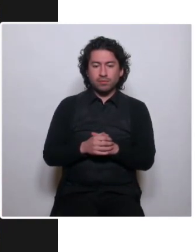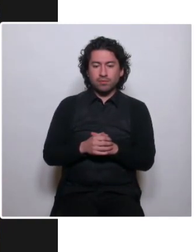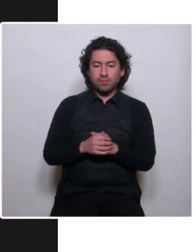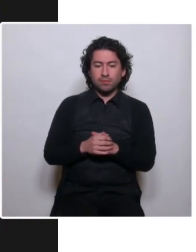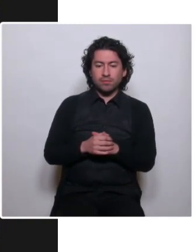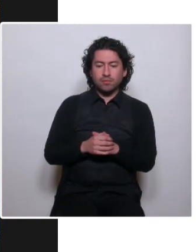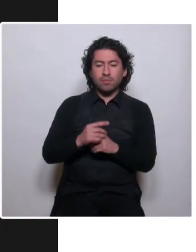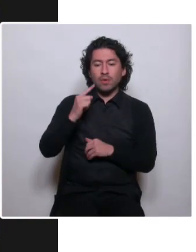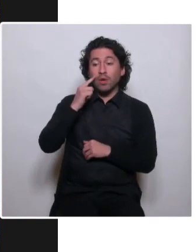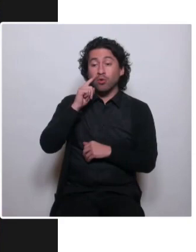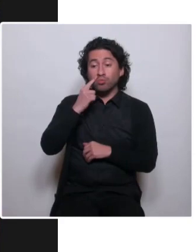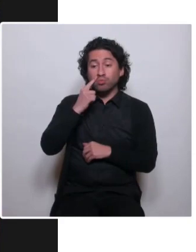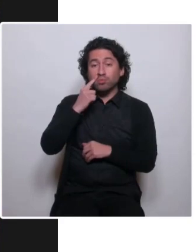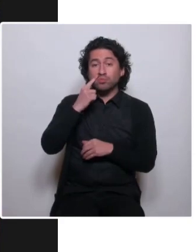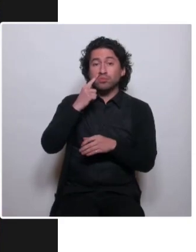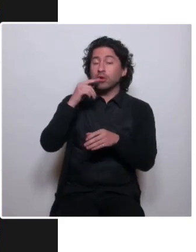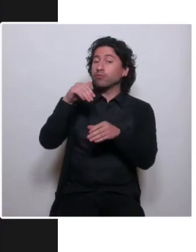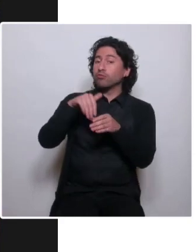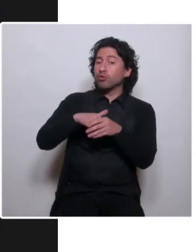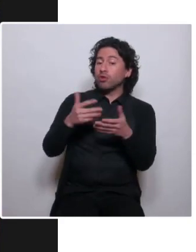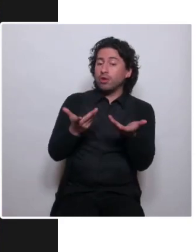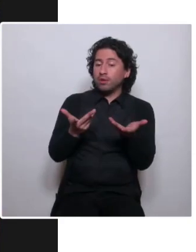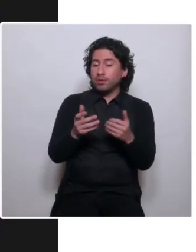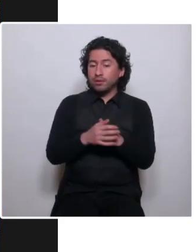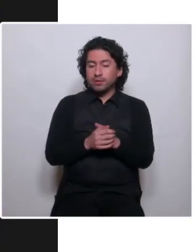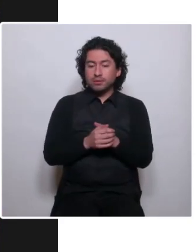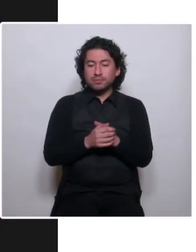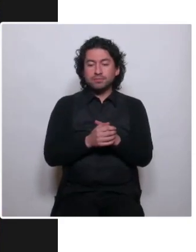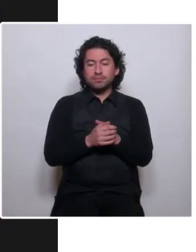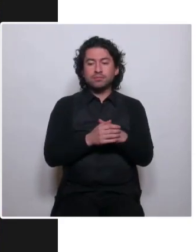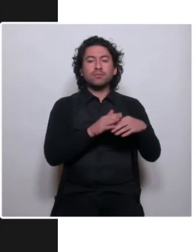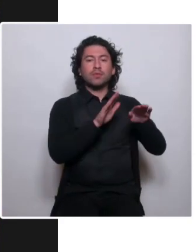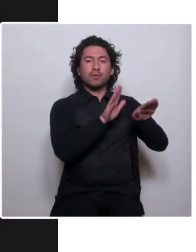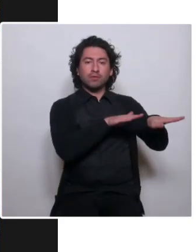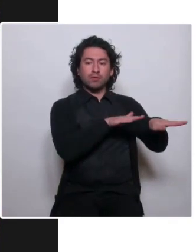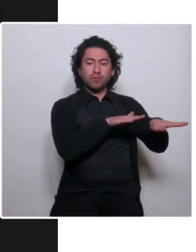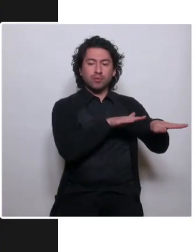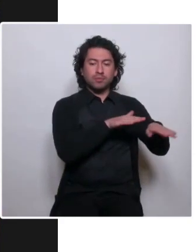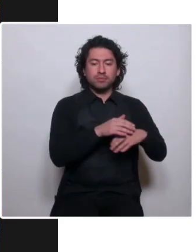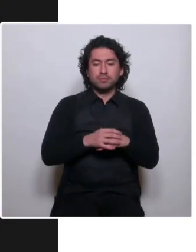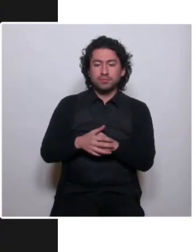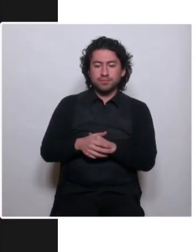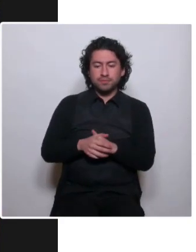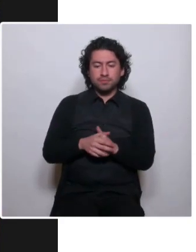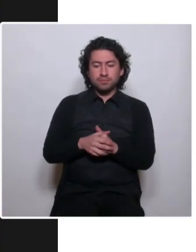Loreto Vidal, ¿cómo vota? A favor, señor secretario.